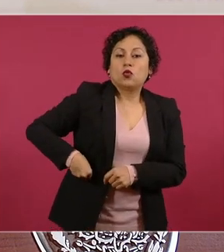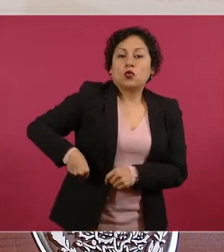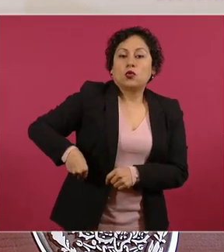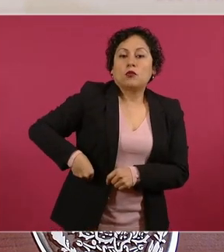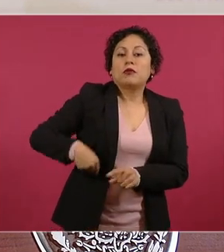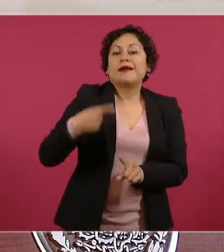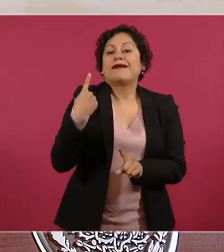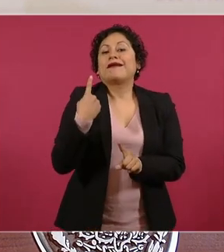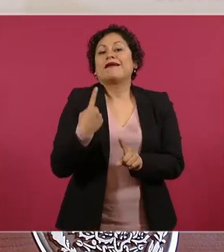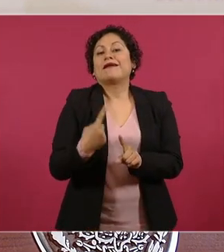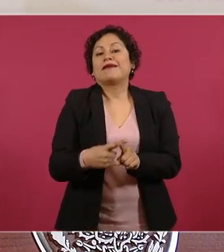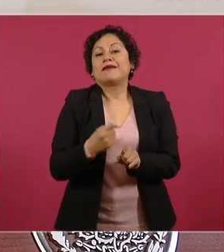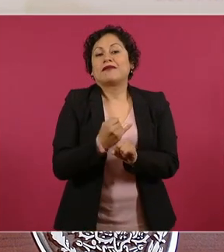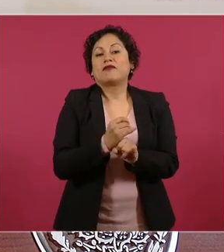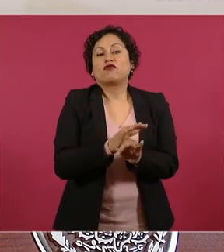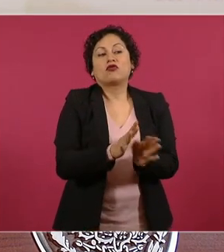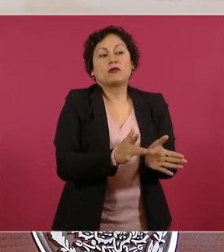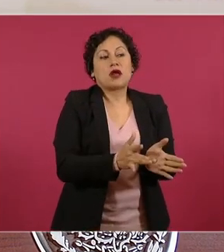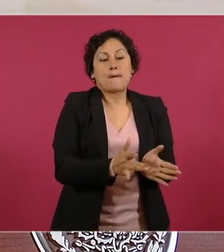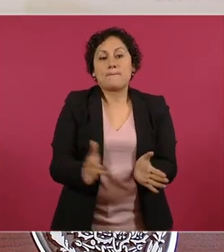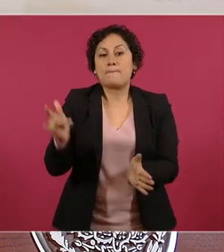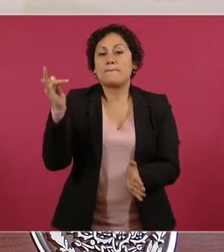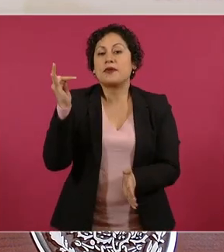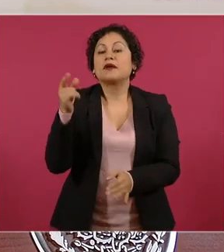Hoy se va a hacer